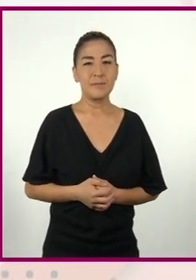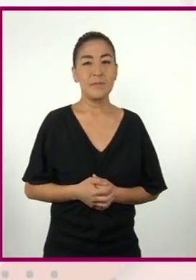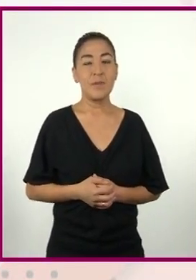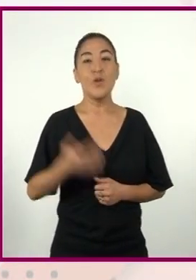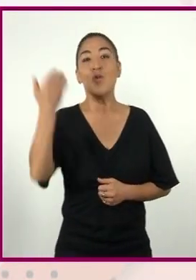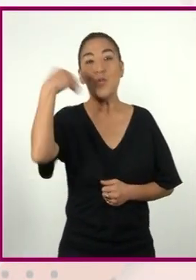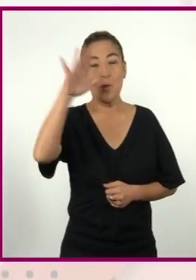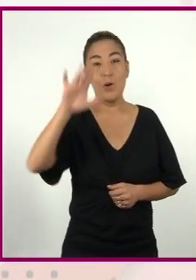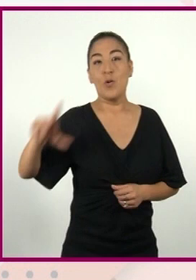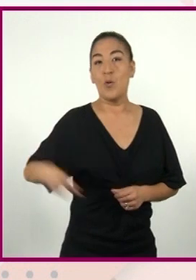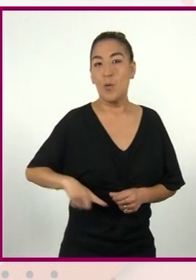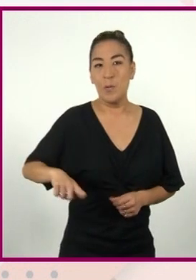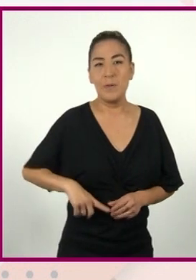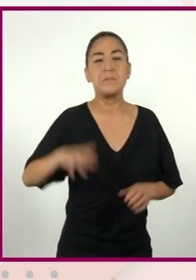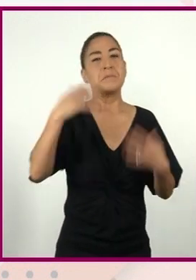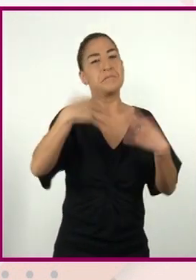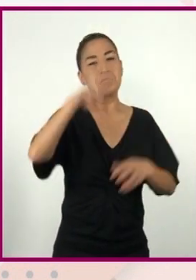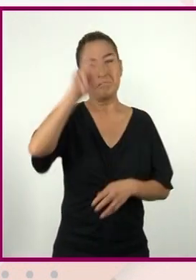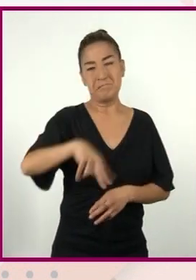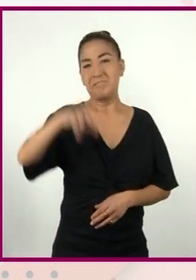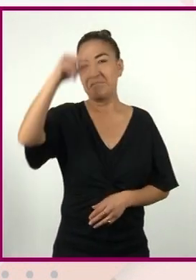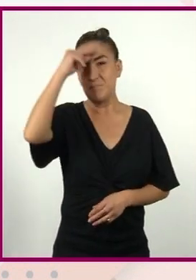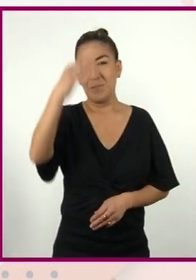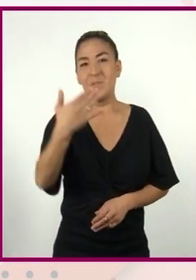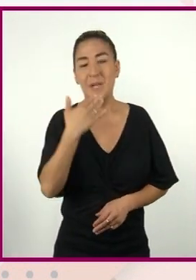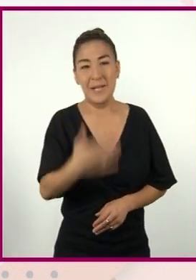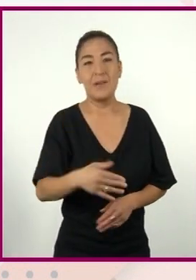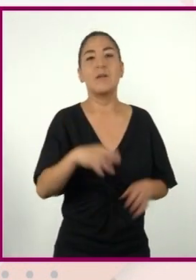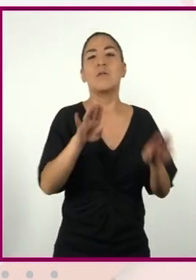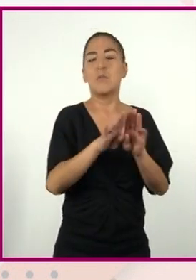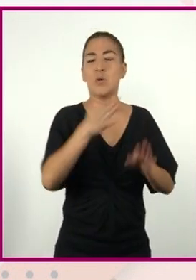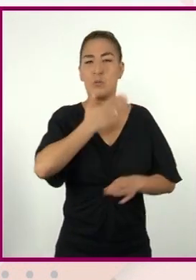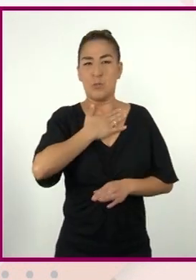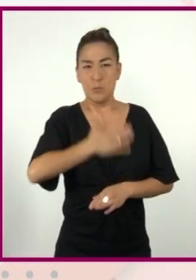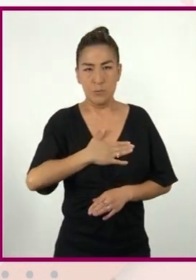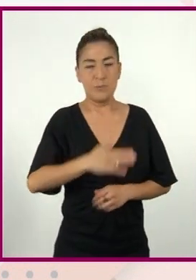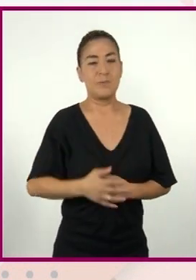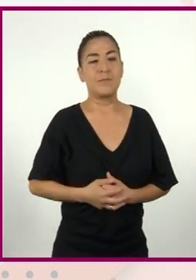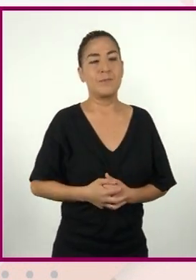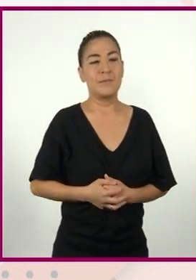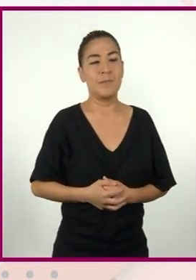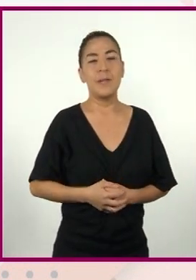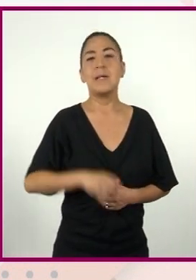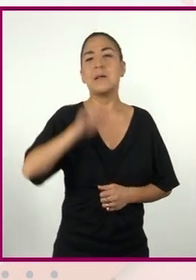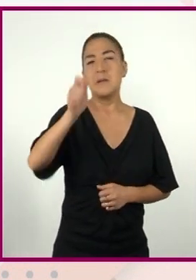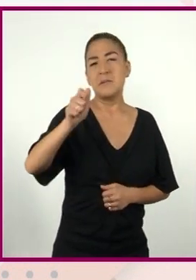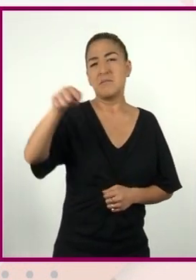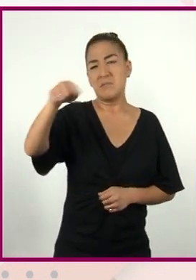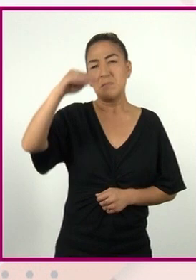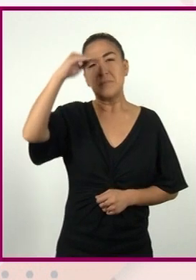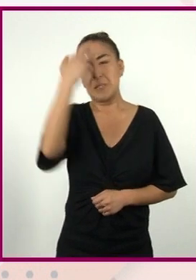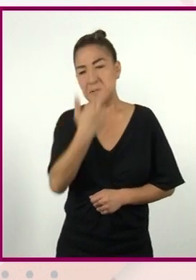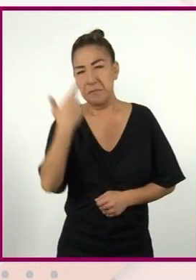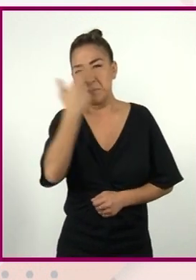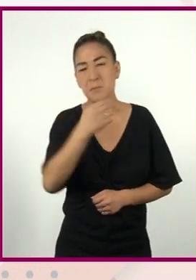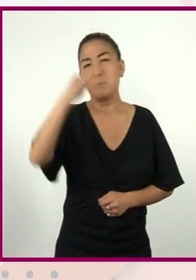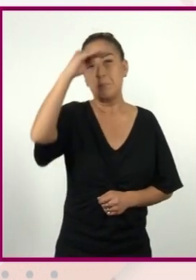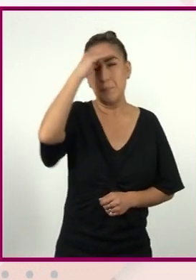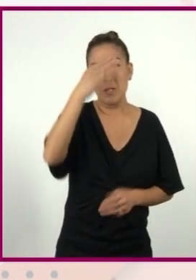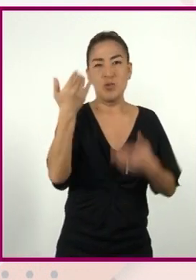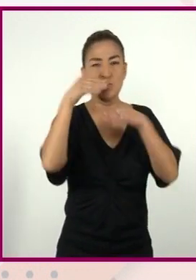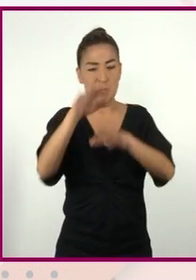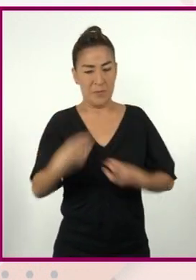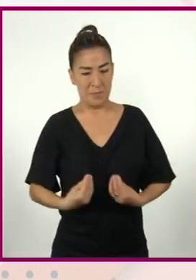un gobernante de amplia sabiduría, inteligente y justo. Reflexionaba acerca de la vida y la